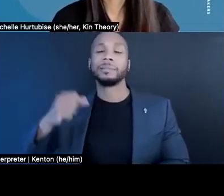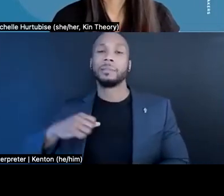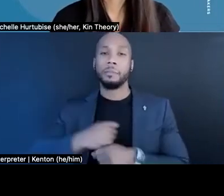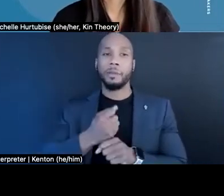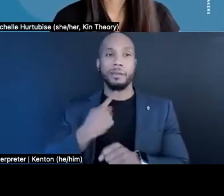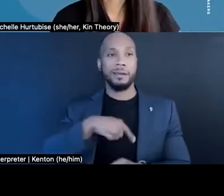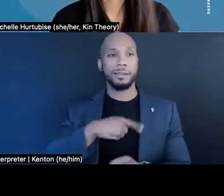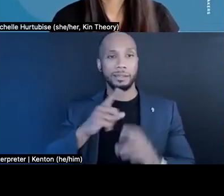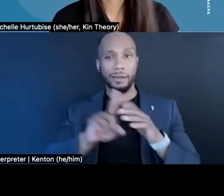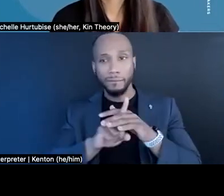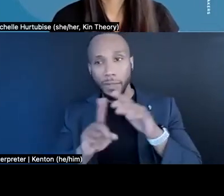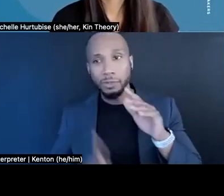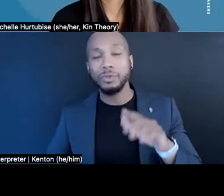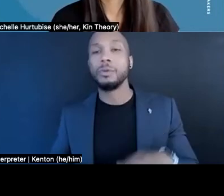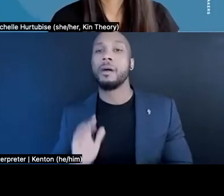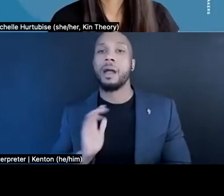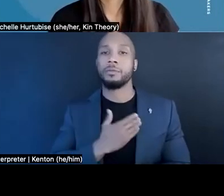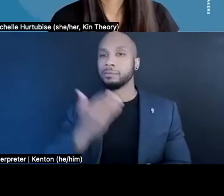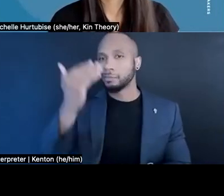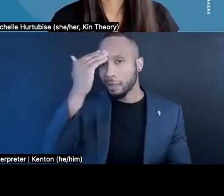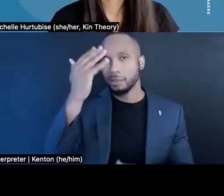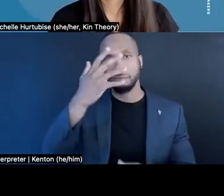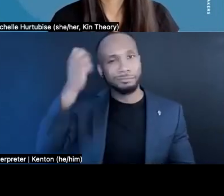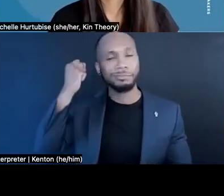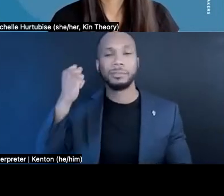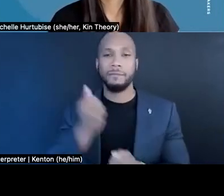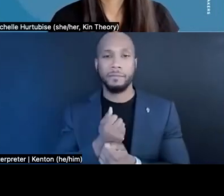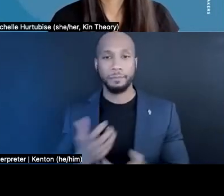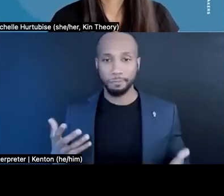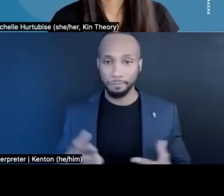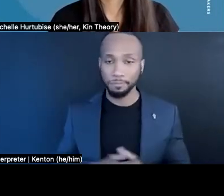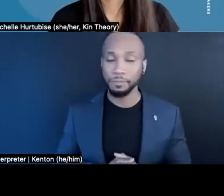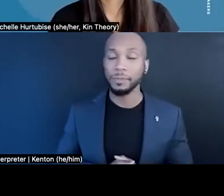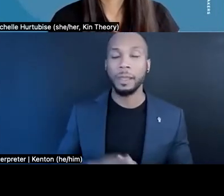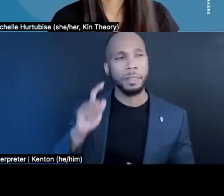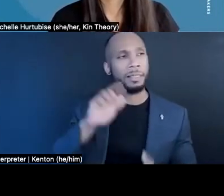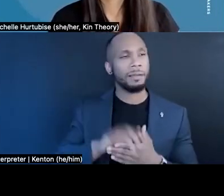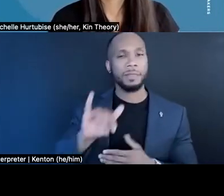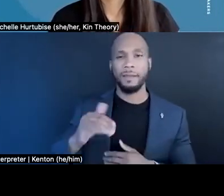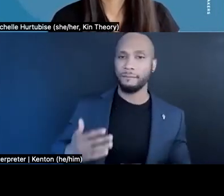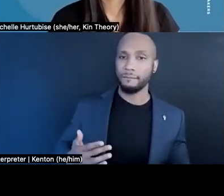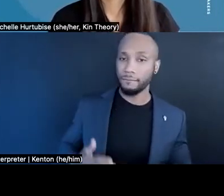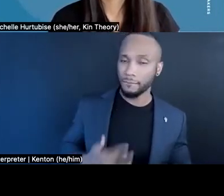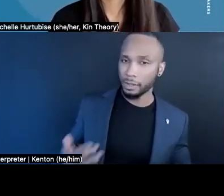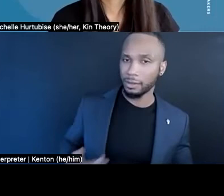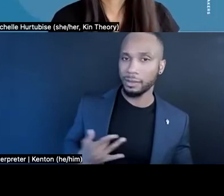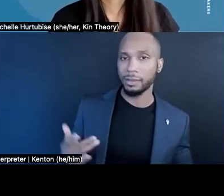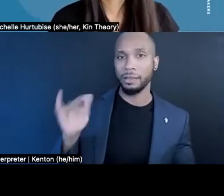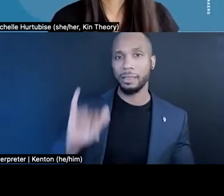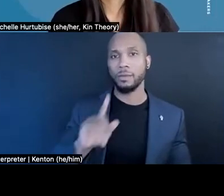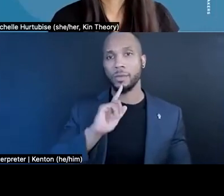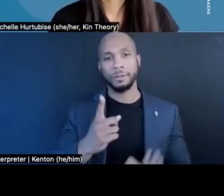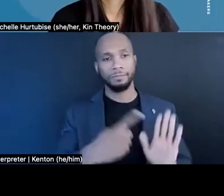invisibilizándolos. Y creo que ese sentimiento y ese habitar este cuerpo de